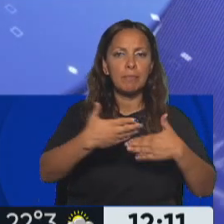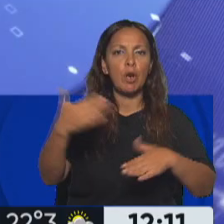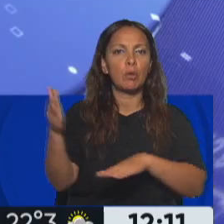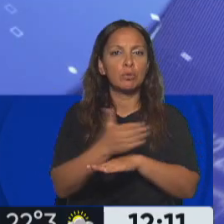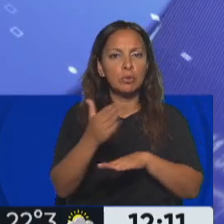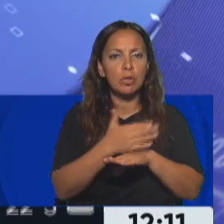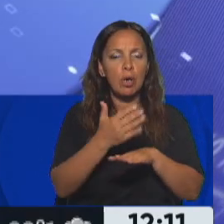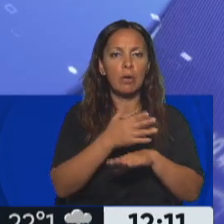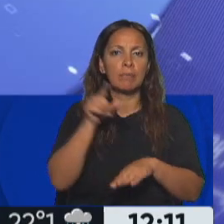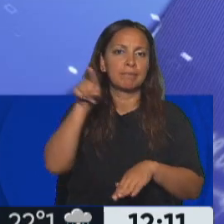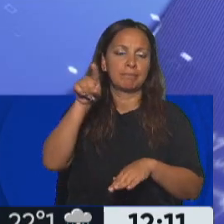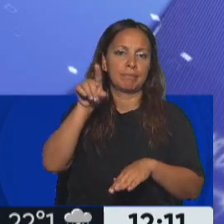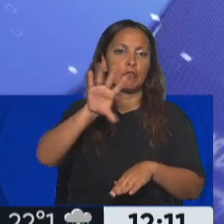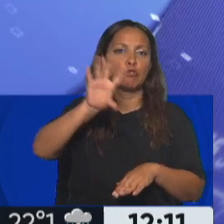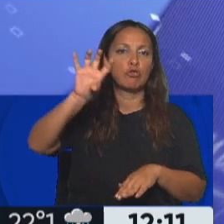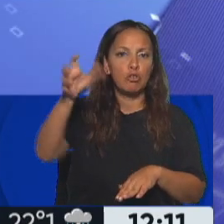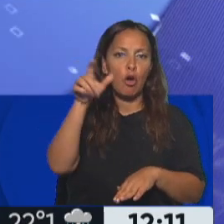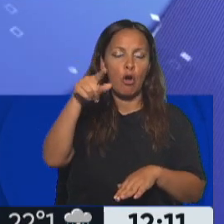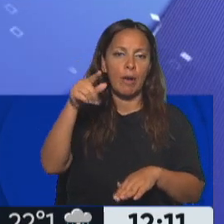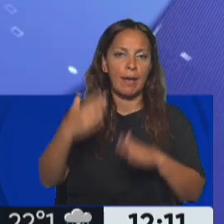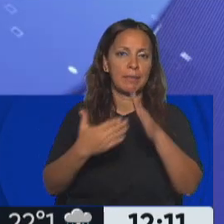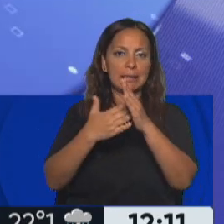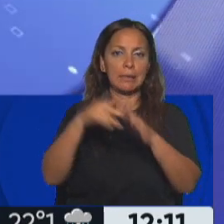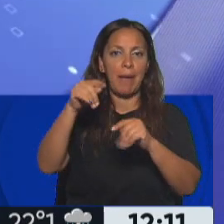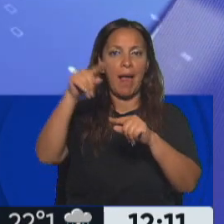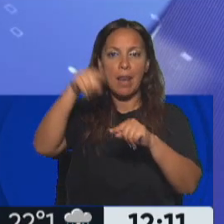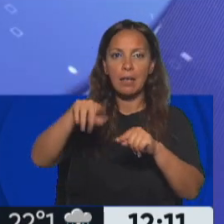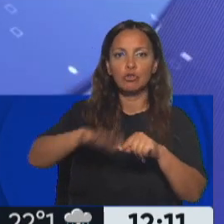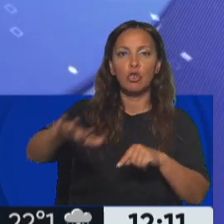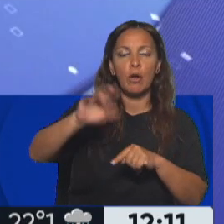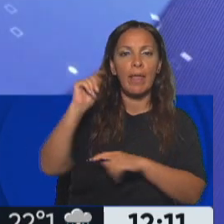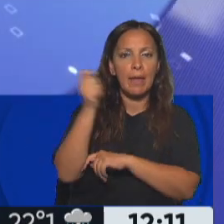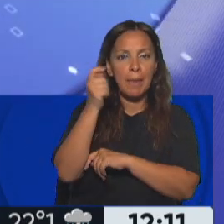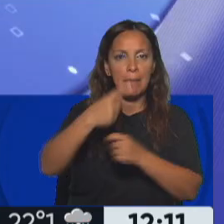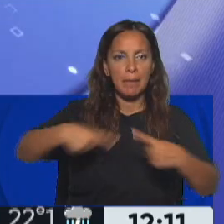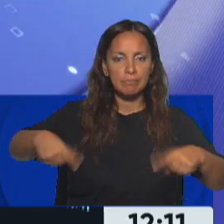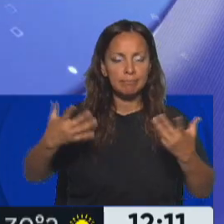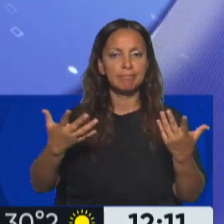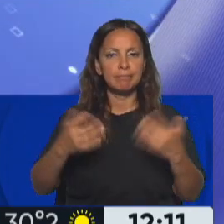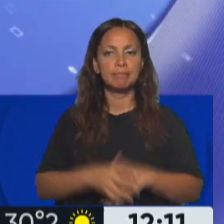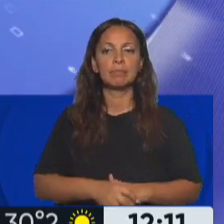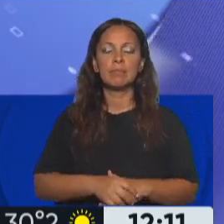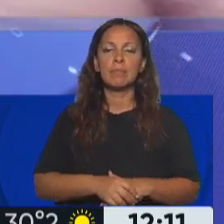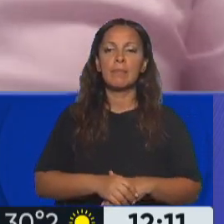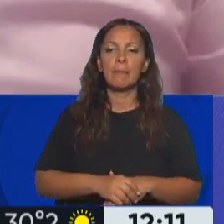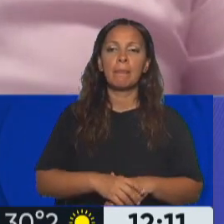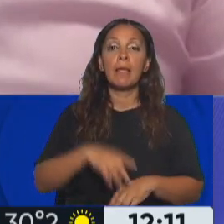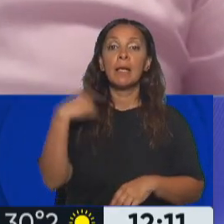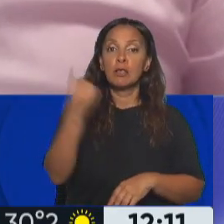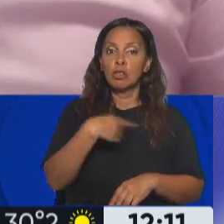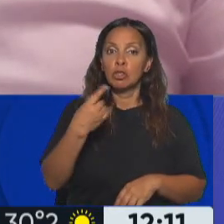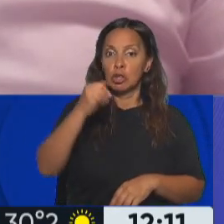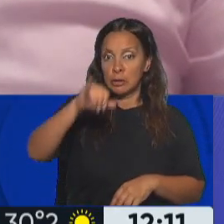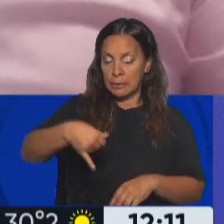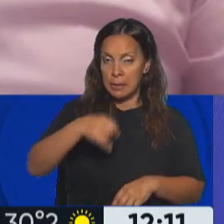la zona núcleo hasta la zona extrapampeana. Bueno, nos sorprendió sí